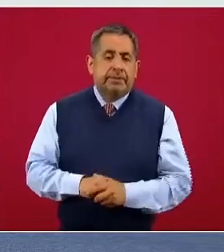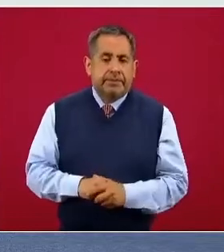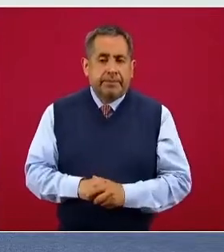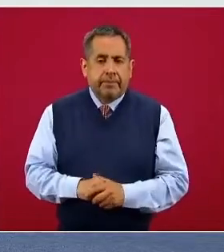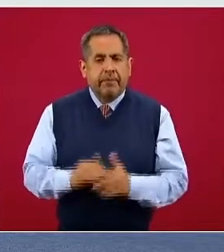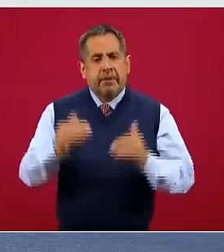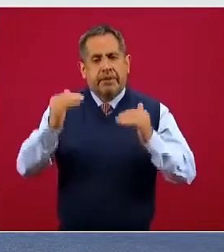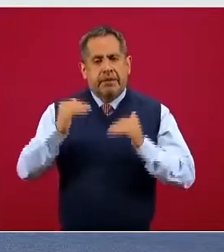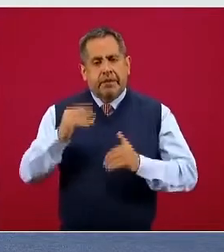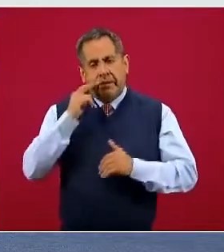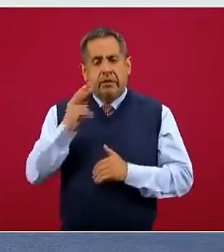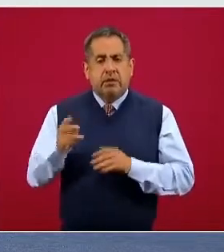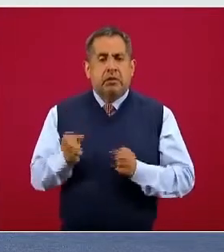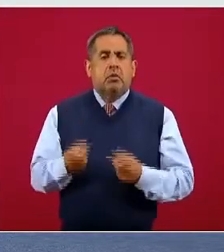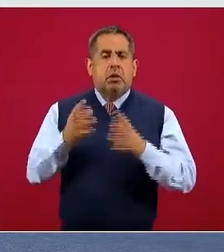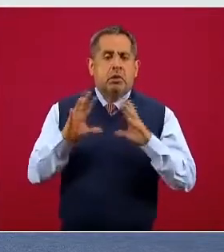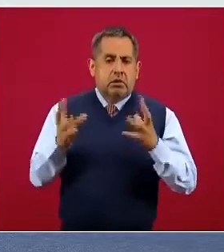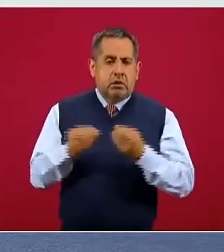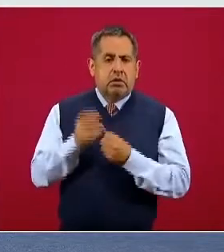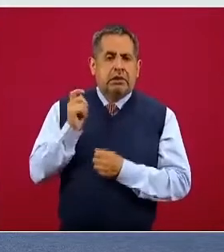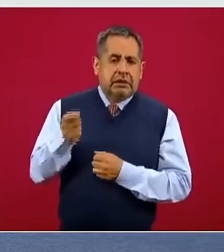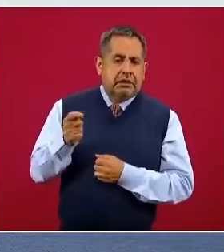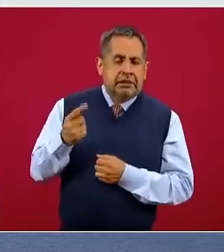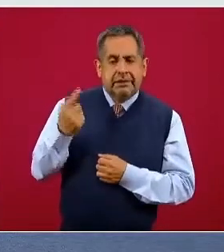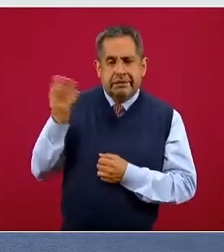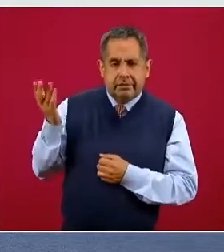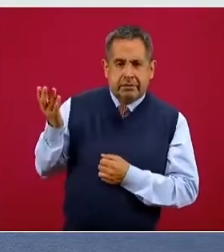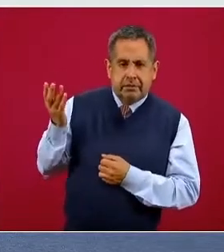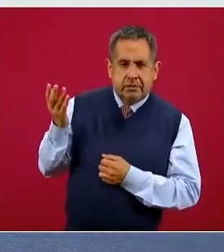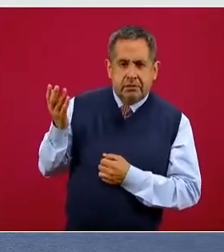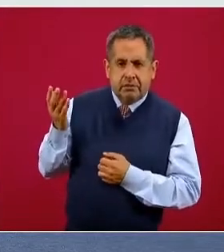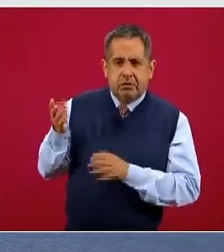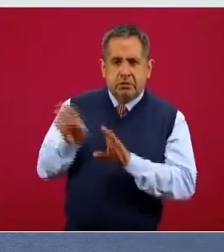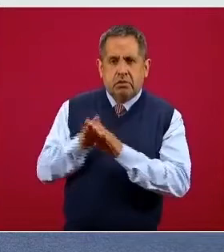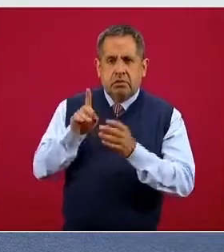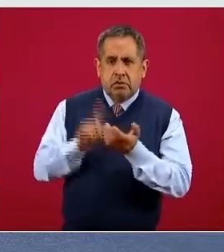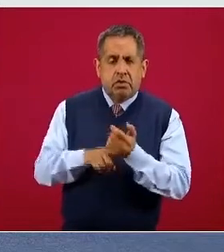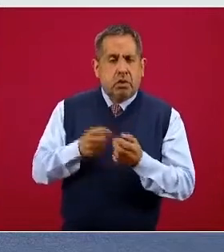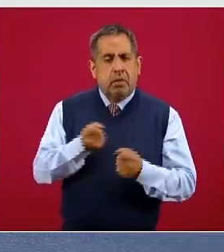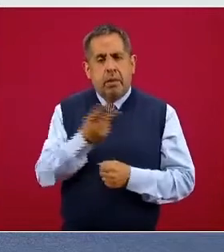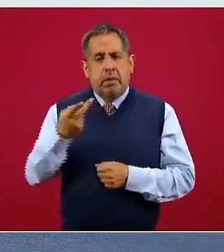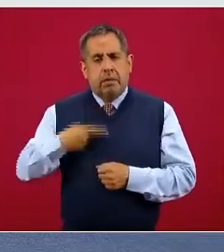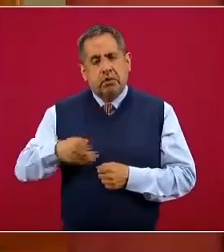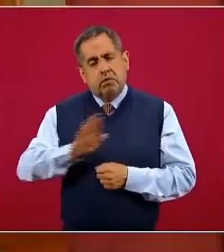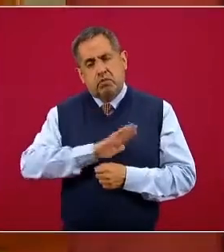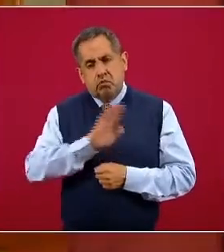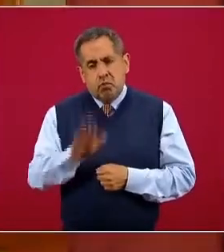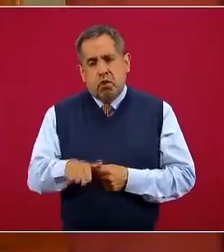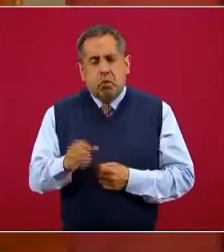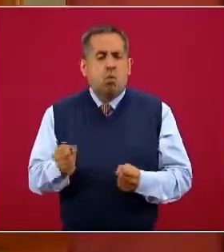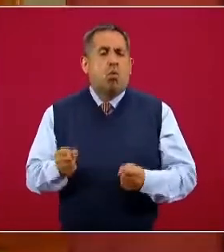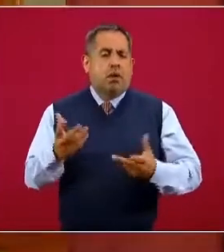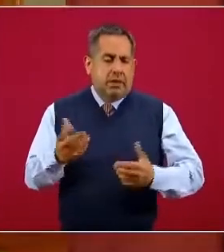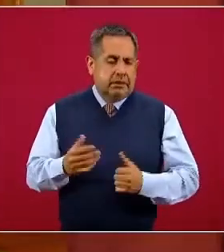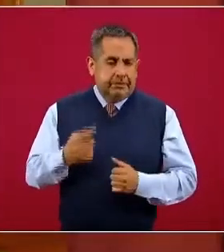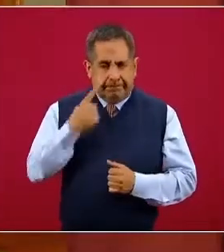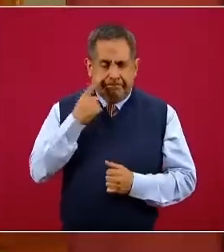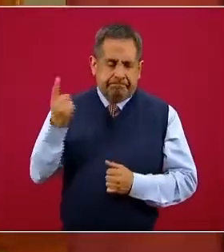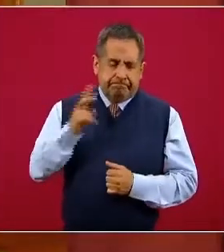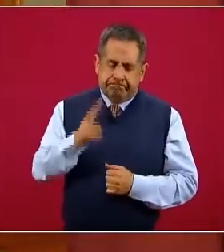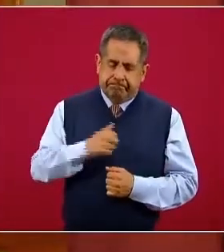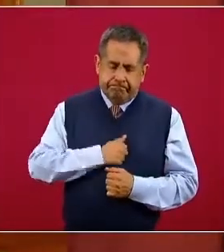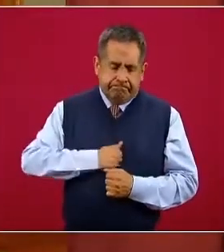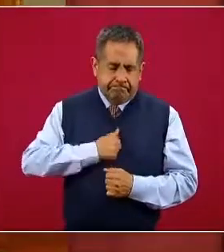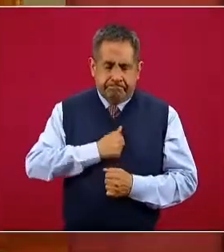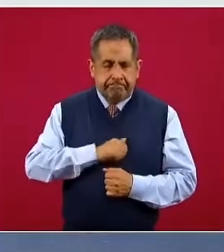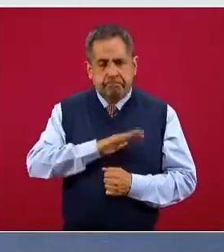gráfica, donde analizamos más a profundidad el comportamiento de la mortalidad, en este caso las personas que lamentablemente